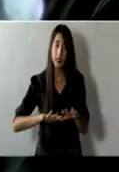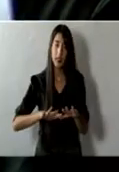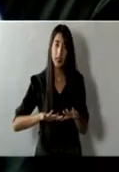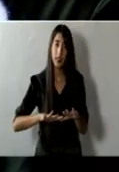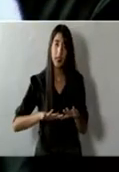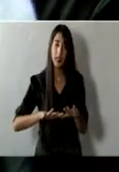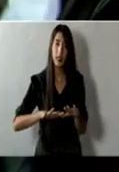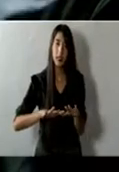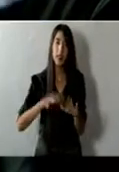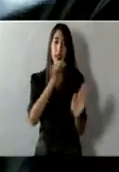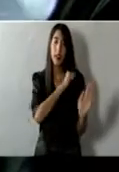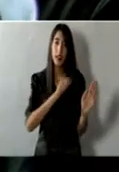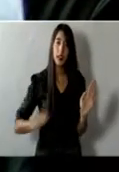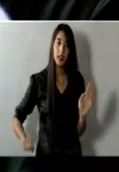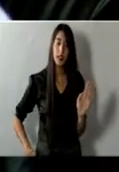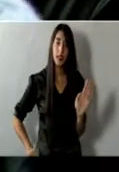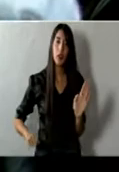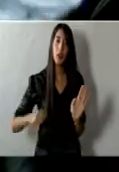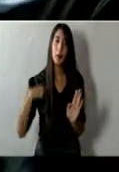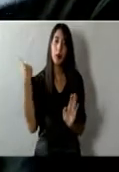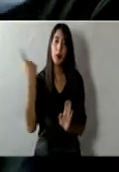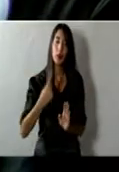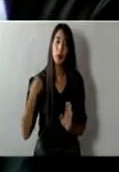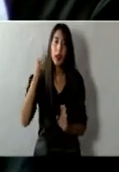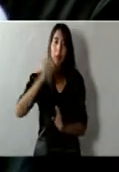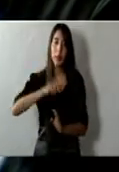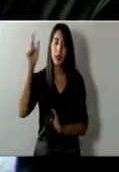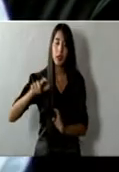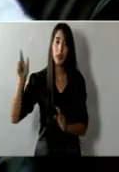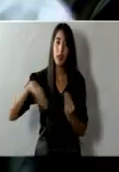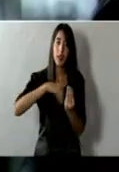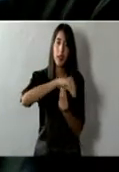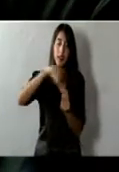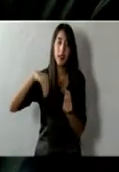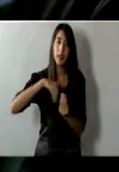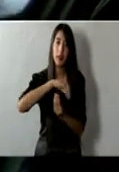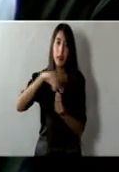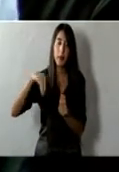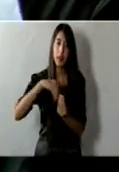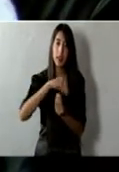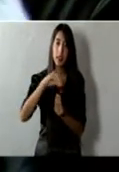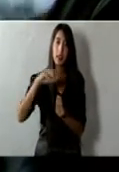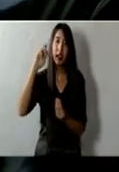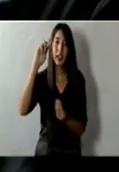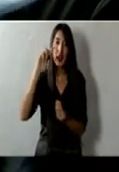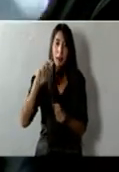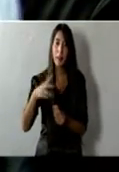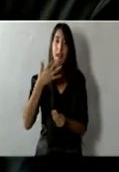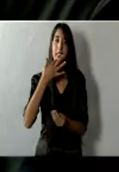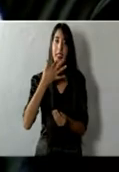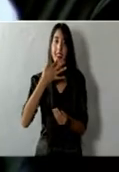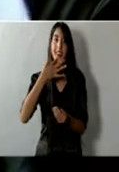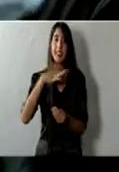puedas bajar, Señor, para todos los hogares, para todas las vidas de las personas, Padre. Que ese pan revelado que viene de